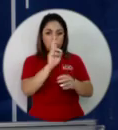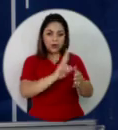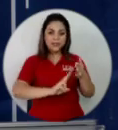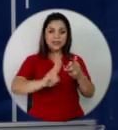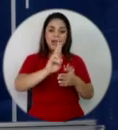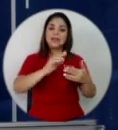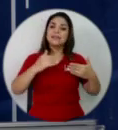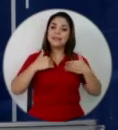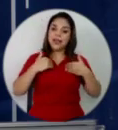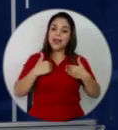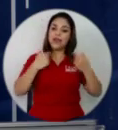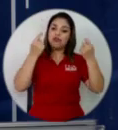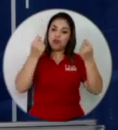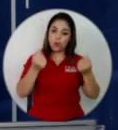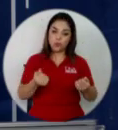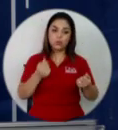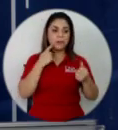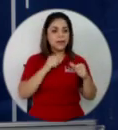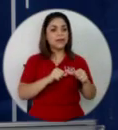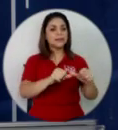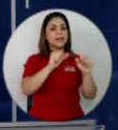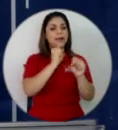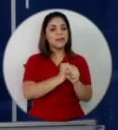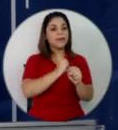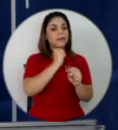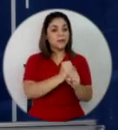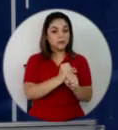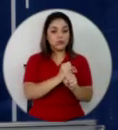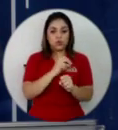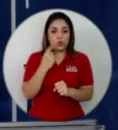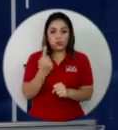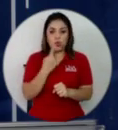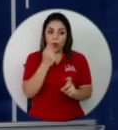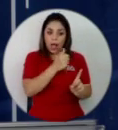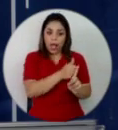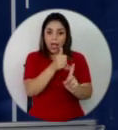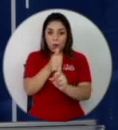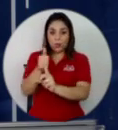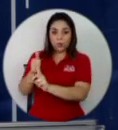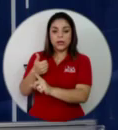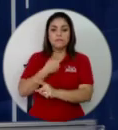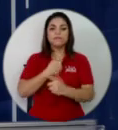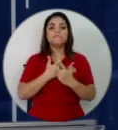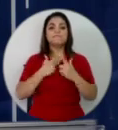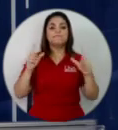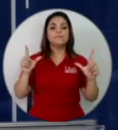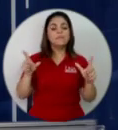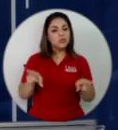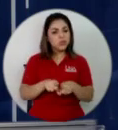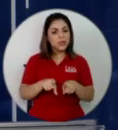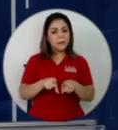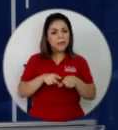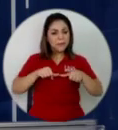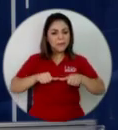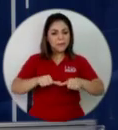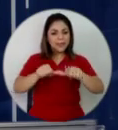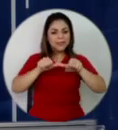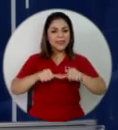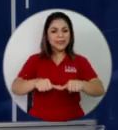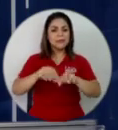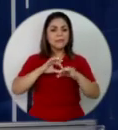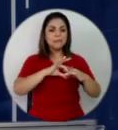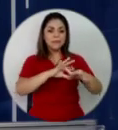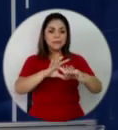las universidades públicas cuenten con los recursos para seguir ejecutando su labor, no solo de manera autónoma cada una, sino también para mantener esta